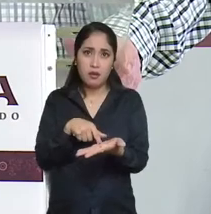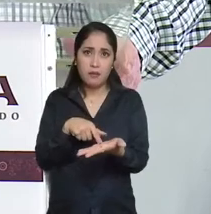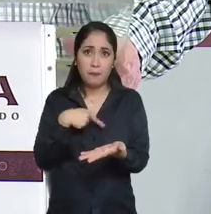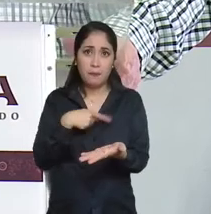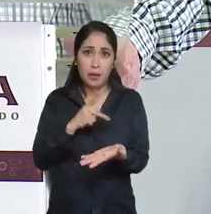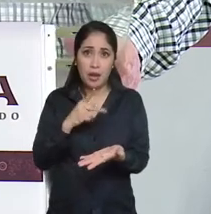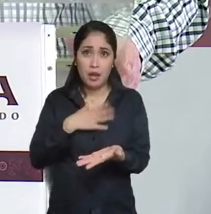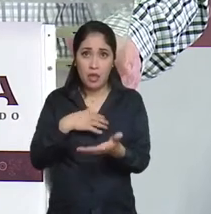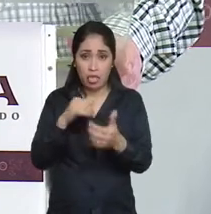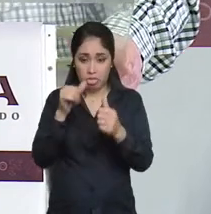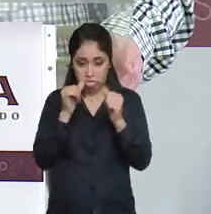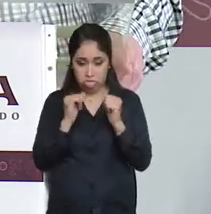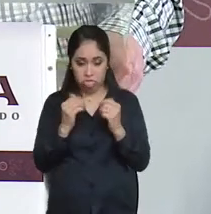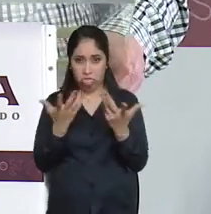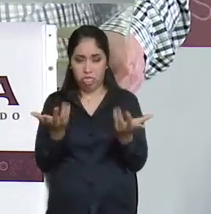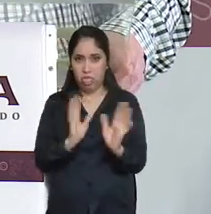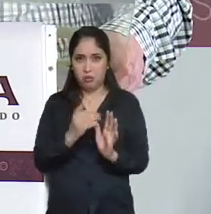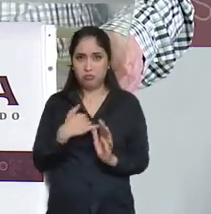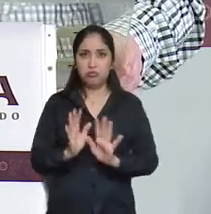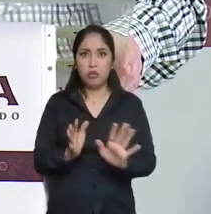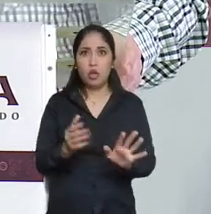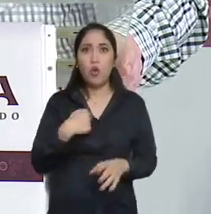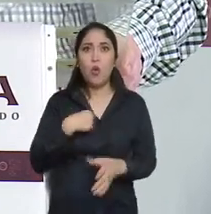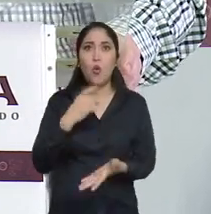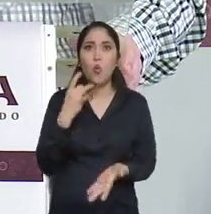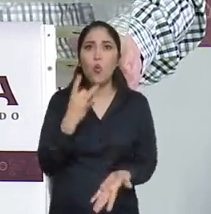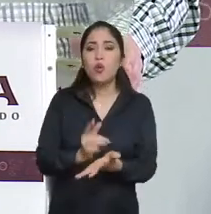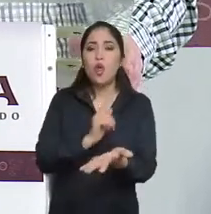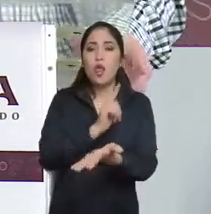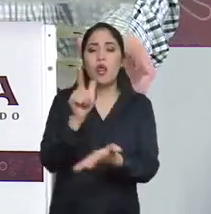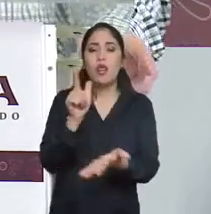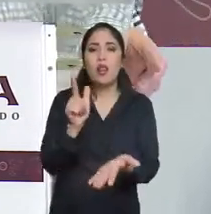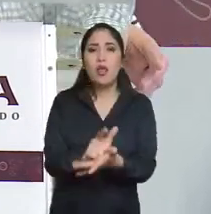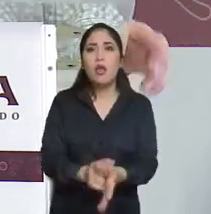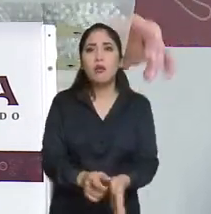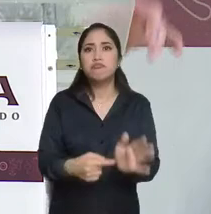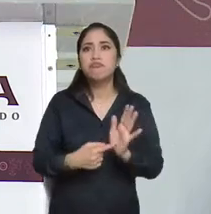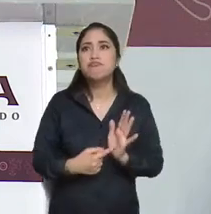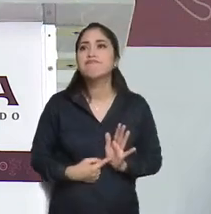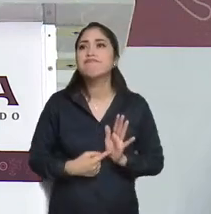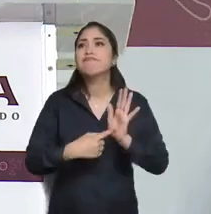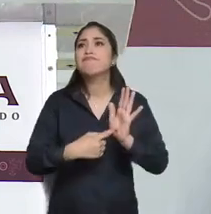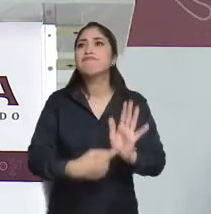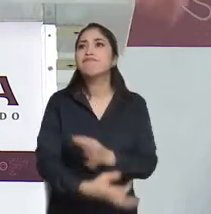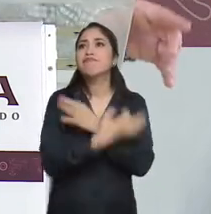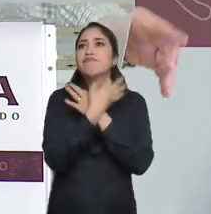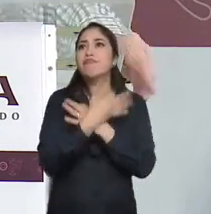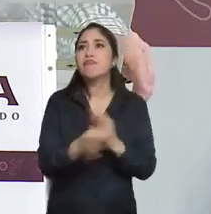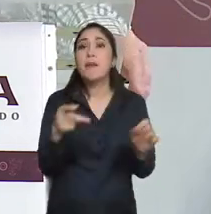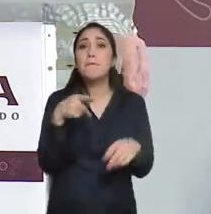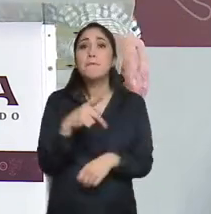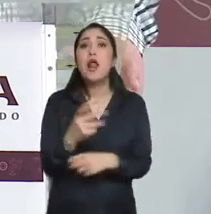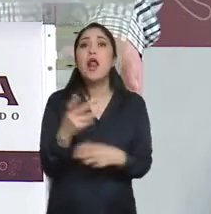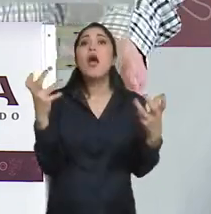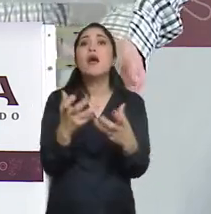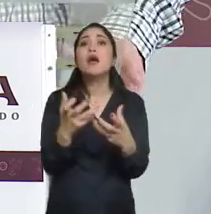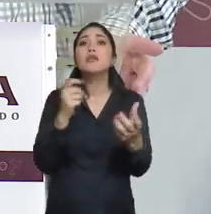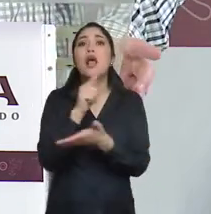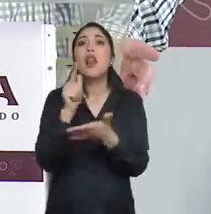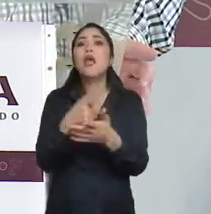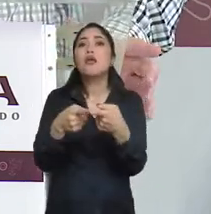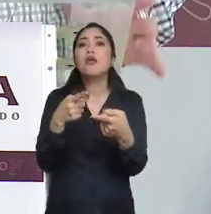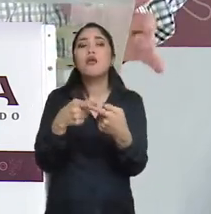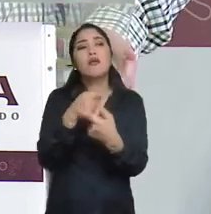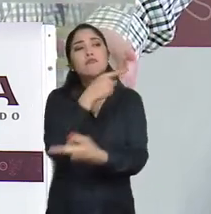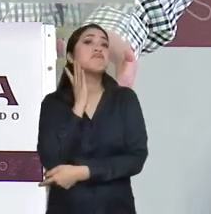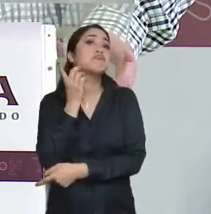El caso mío es haber publicado la ley, pero finalmente la ley la hicieron en el Congreso. Entonces nosotros publicamos